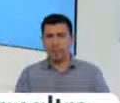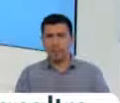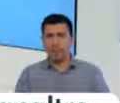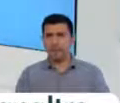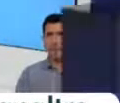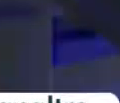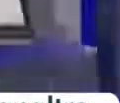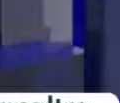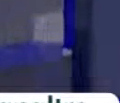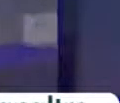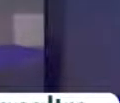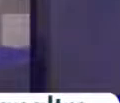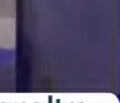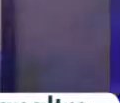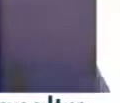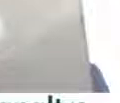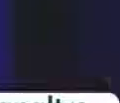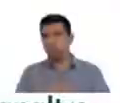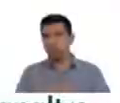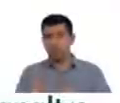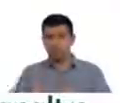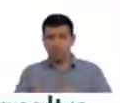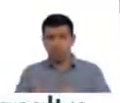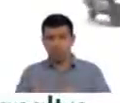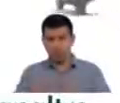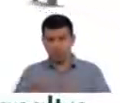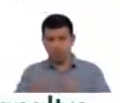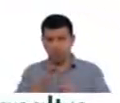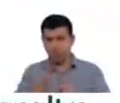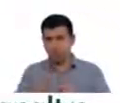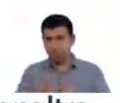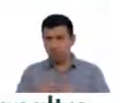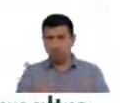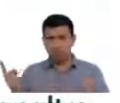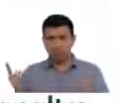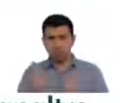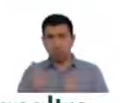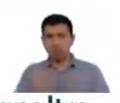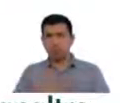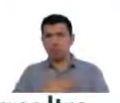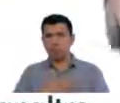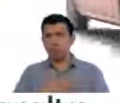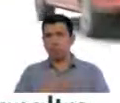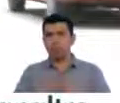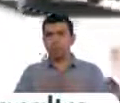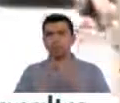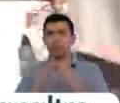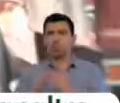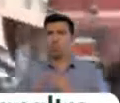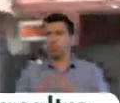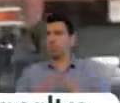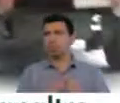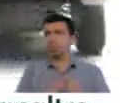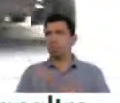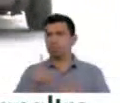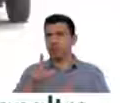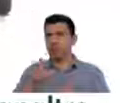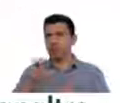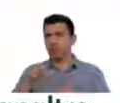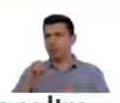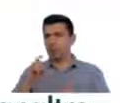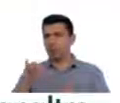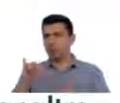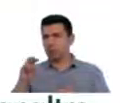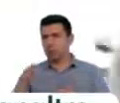compañeros buenas tardes efectivamente la administración municipal se ha reunido ya con los propietarios de estas casas de lenocinio y bares que están funcionando